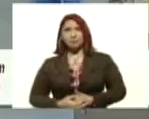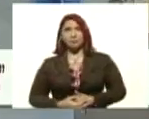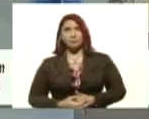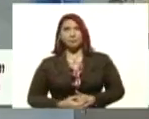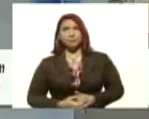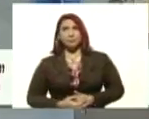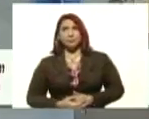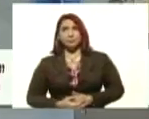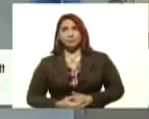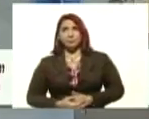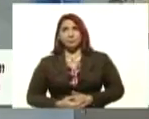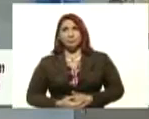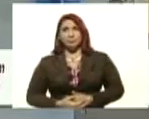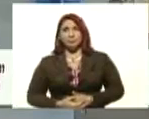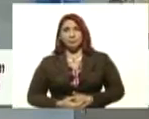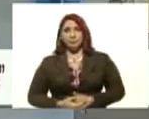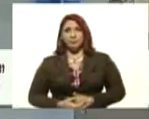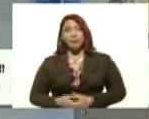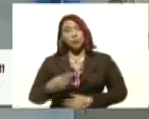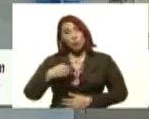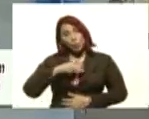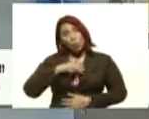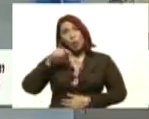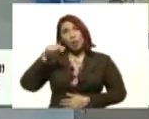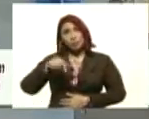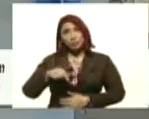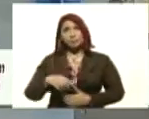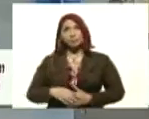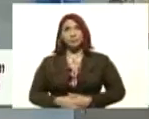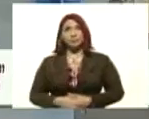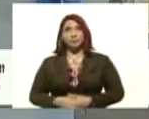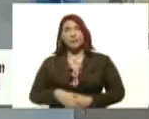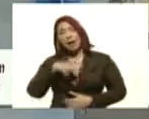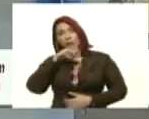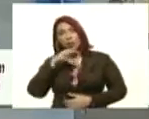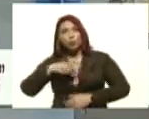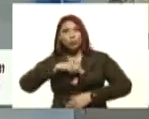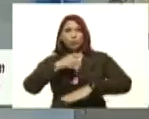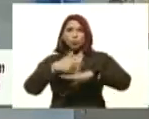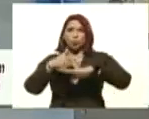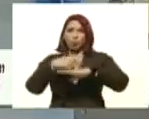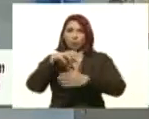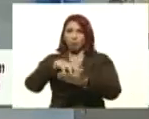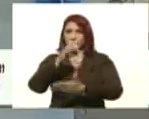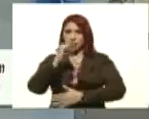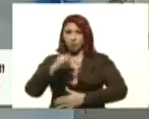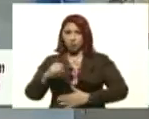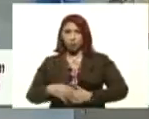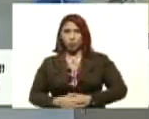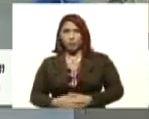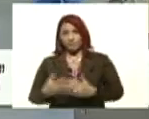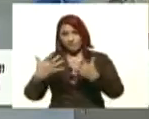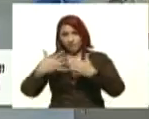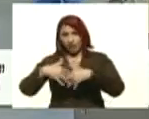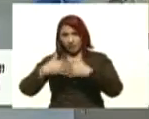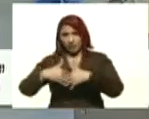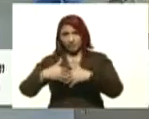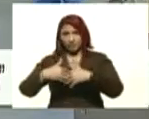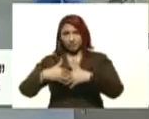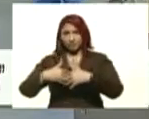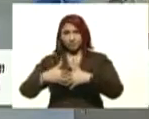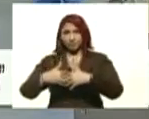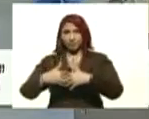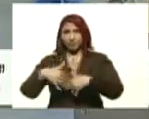presidente. Estamos aquí, bueno, como ya habló nuestro gobernador Omar Prieto, en la fábrica